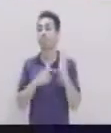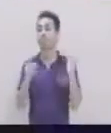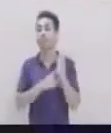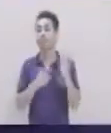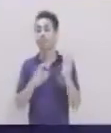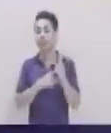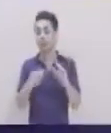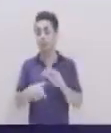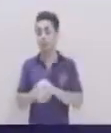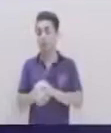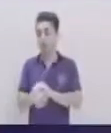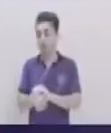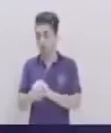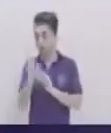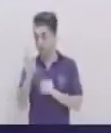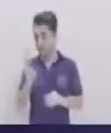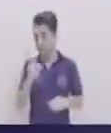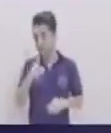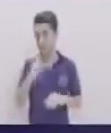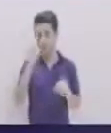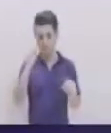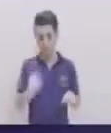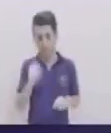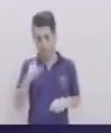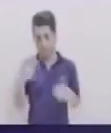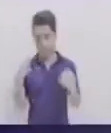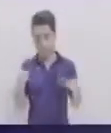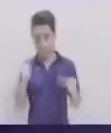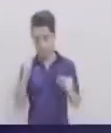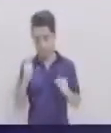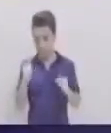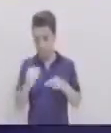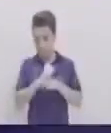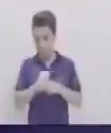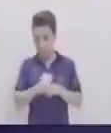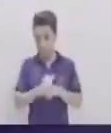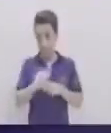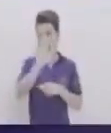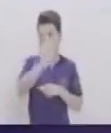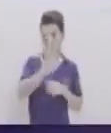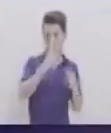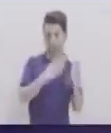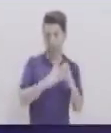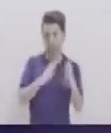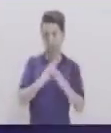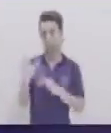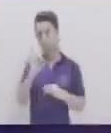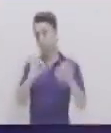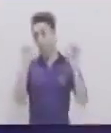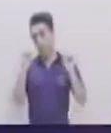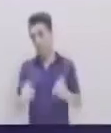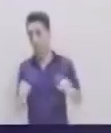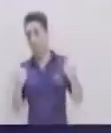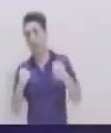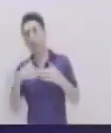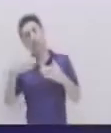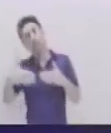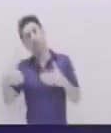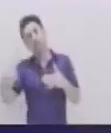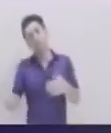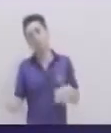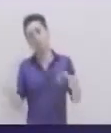tortuga. Espero que hayas realizado estos ejercicios allá en casita o los puedas